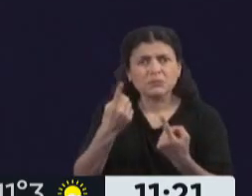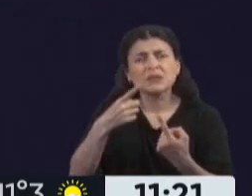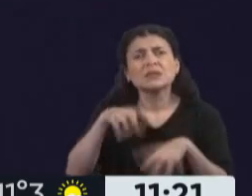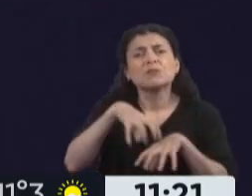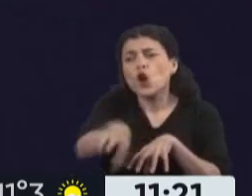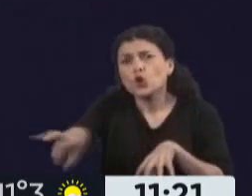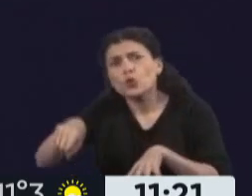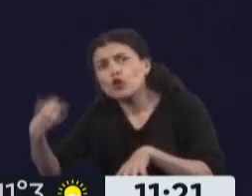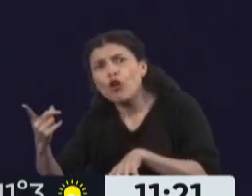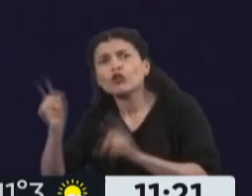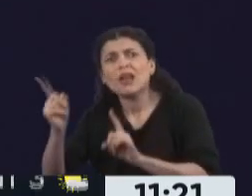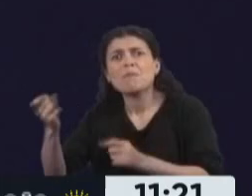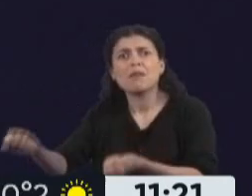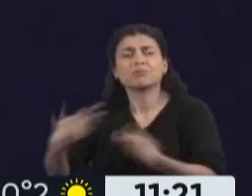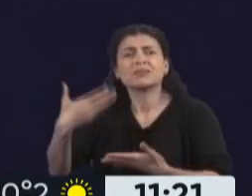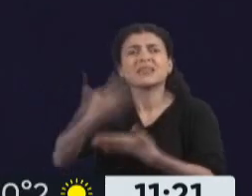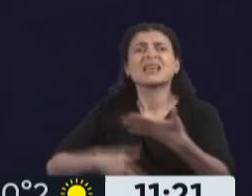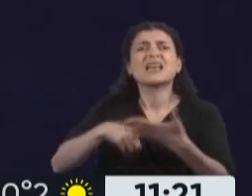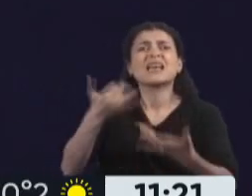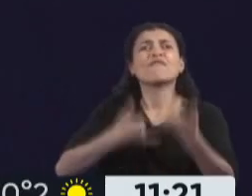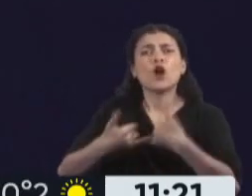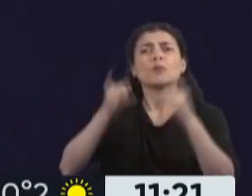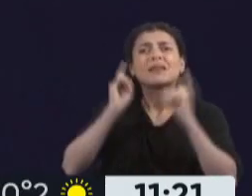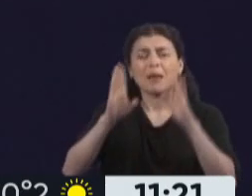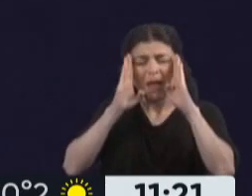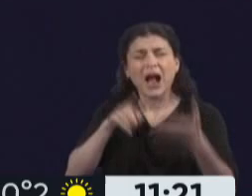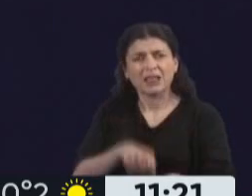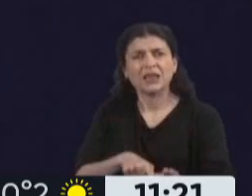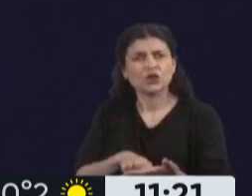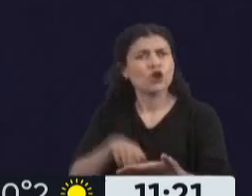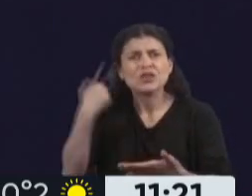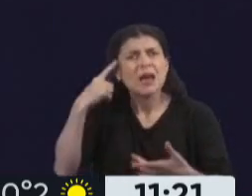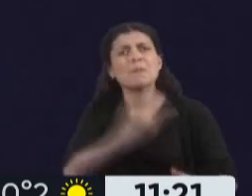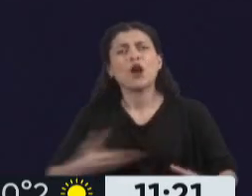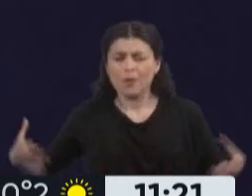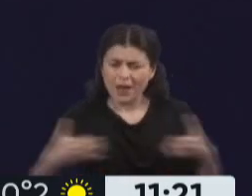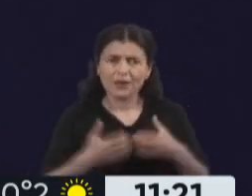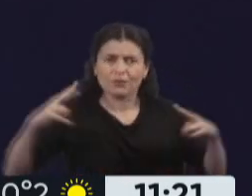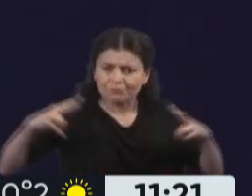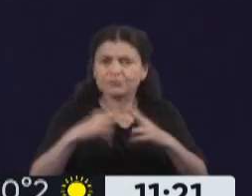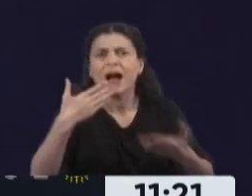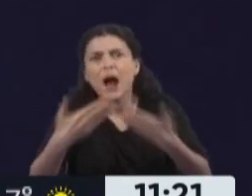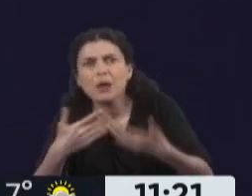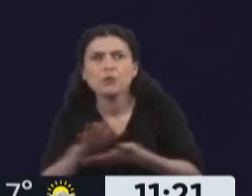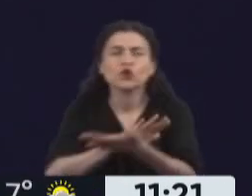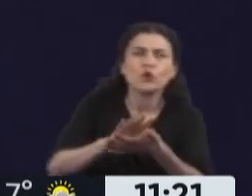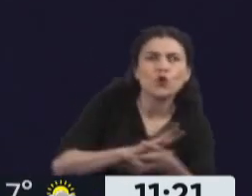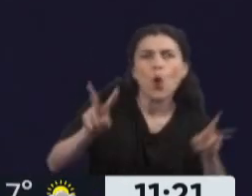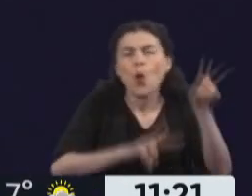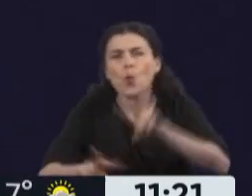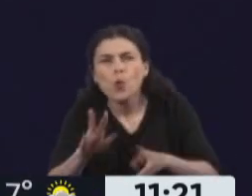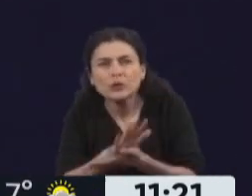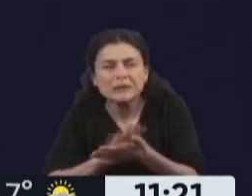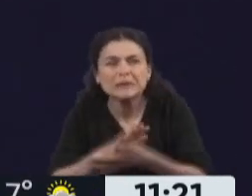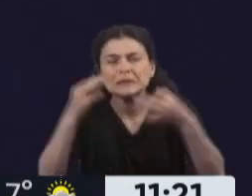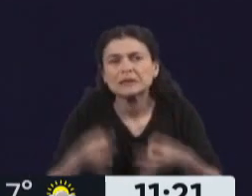Argentina, y se trabaja en consecuencia, conversando con los diferentes actores para que hagan lo que puedan hacer dentro